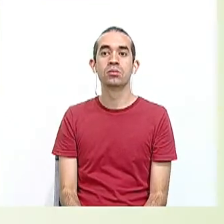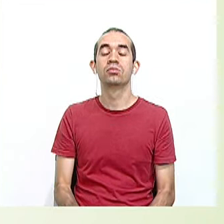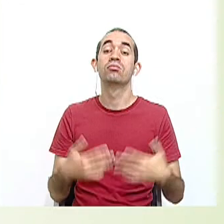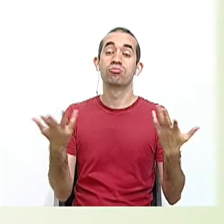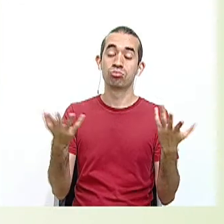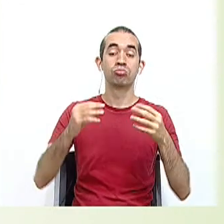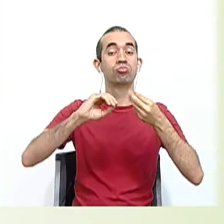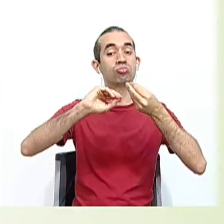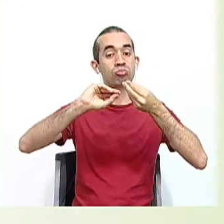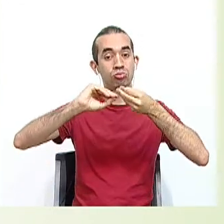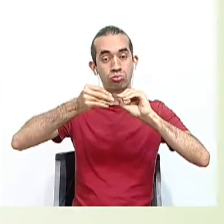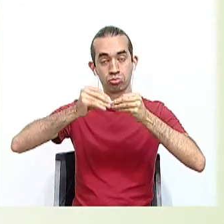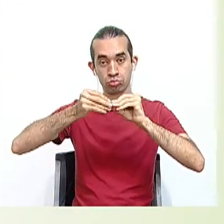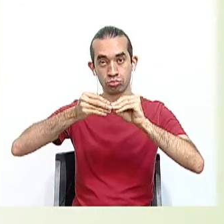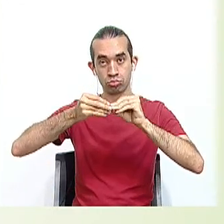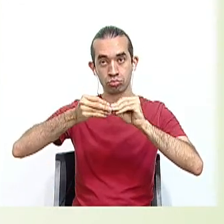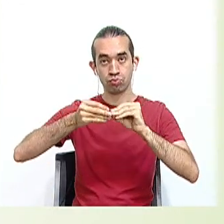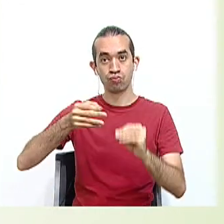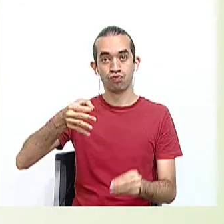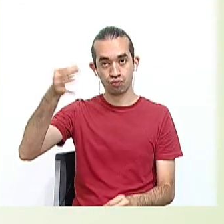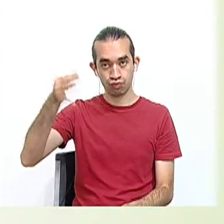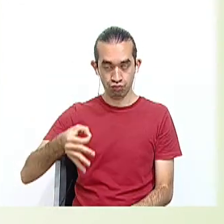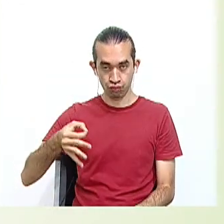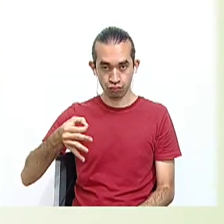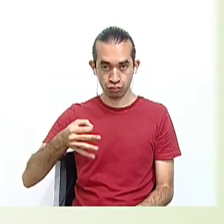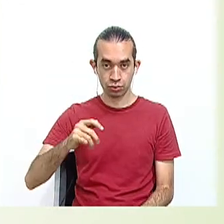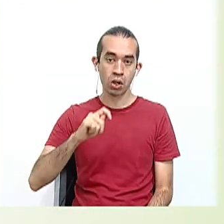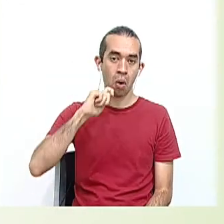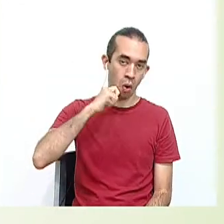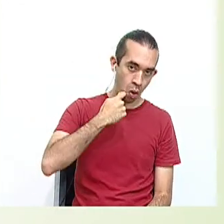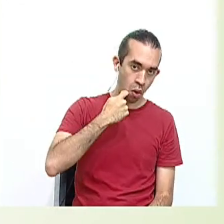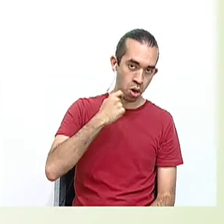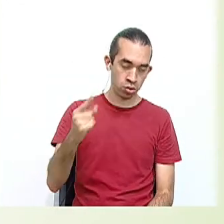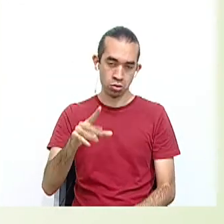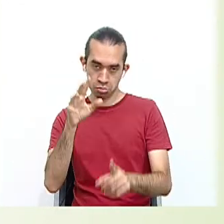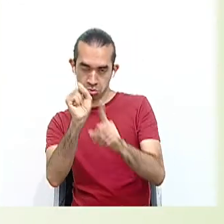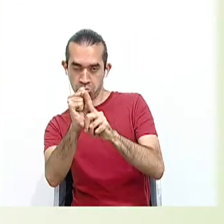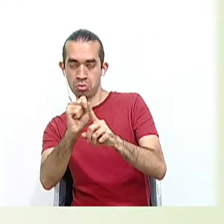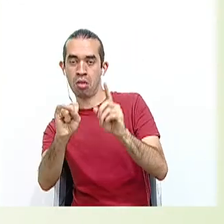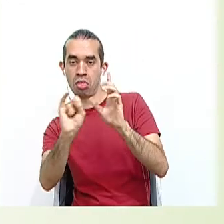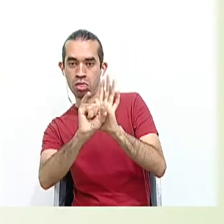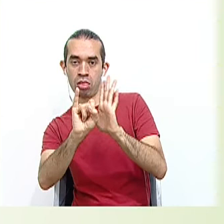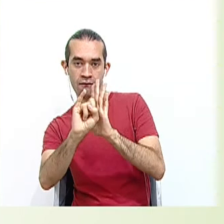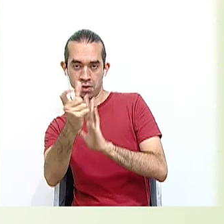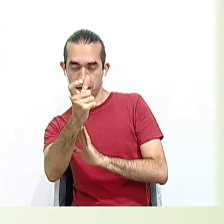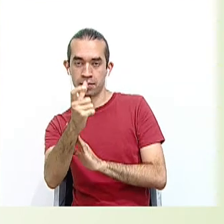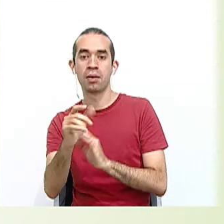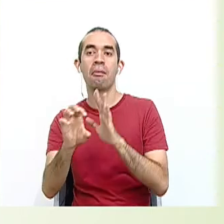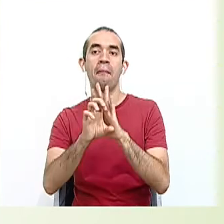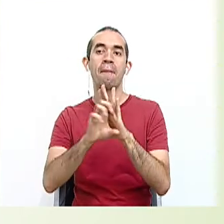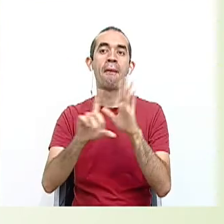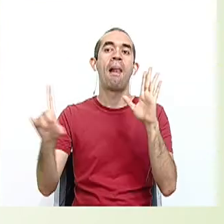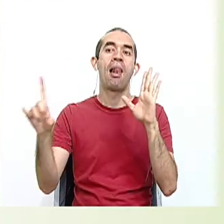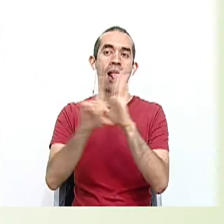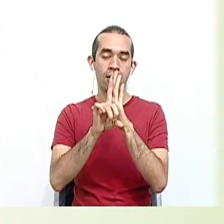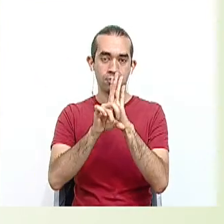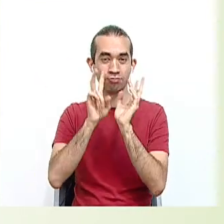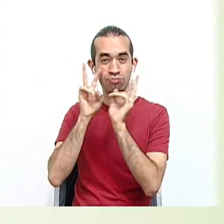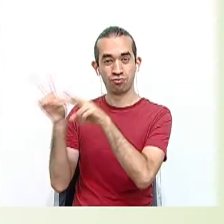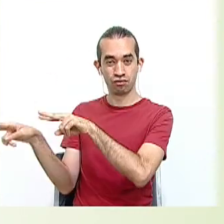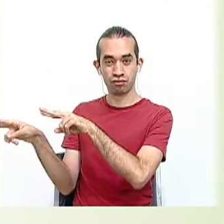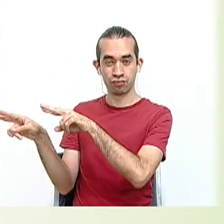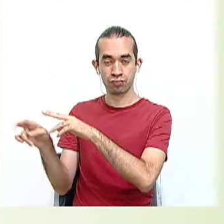La escritura de códigos o identificadores, como en el ejemplo de la ley.